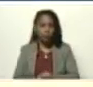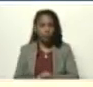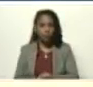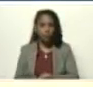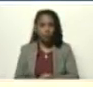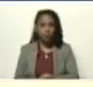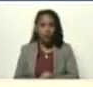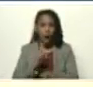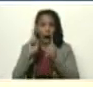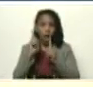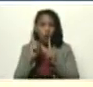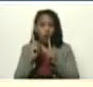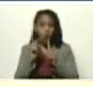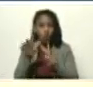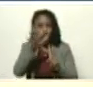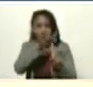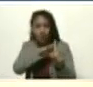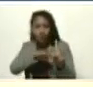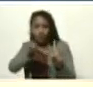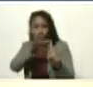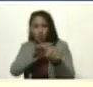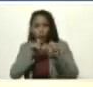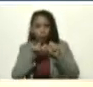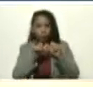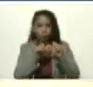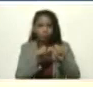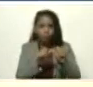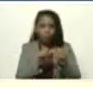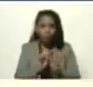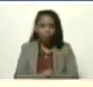andan conspirando permanentemente.